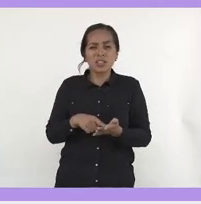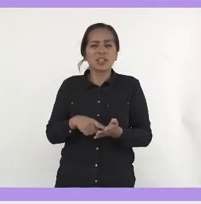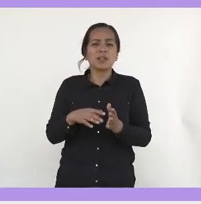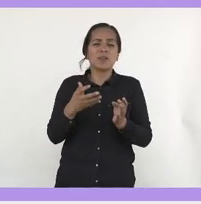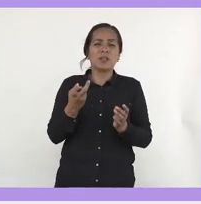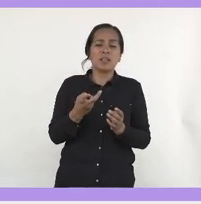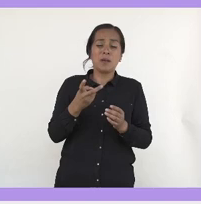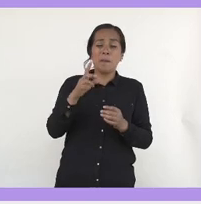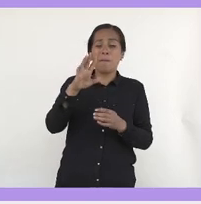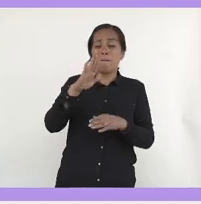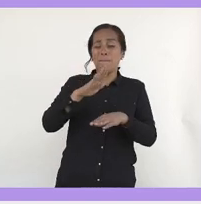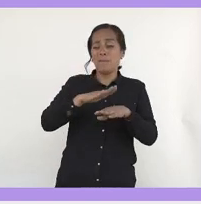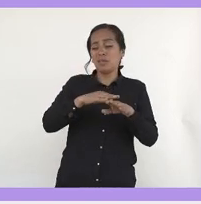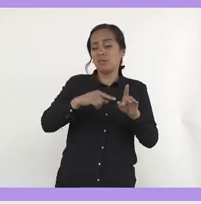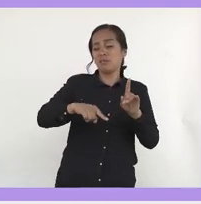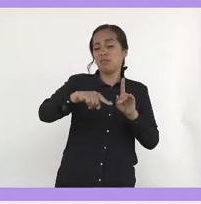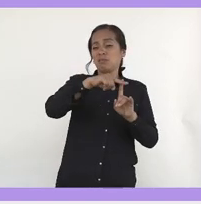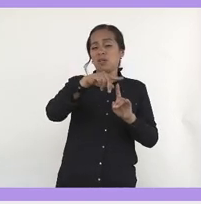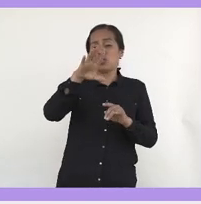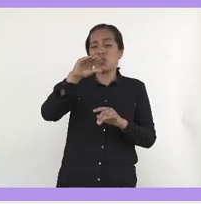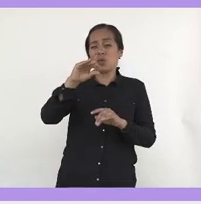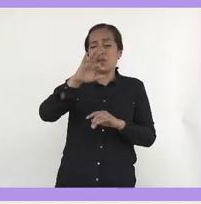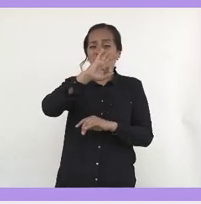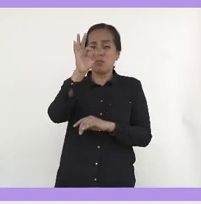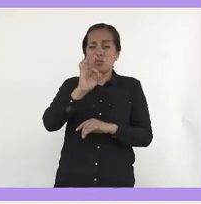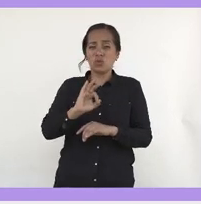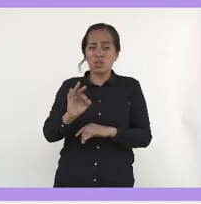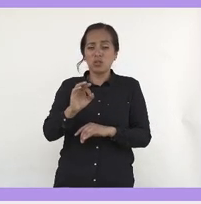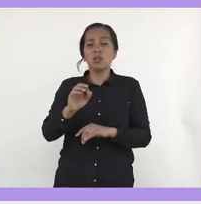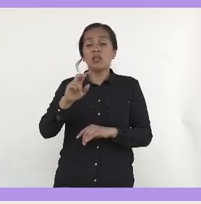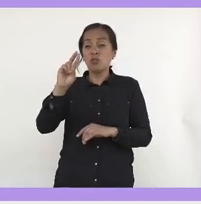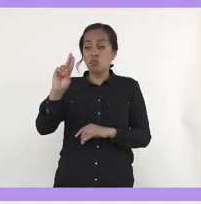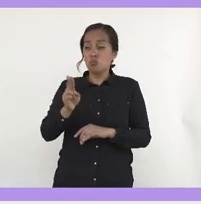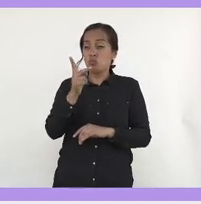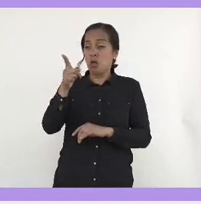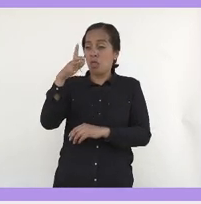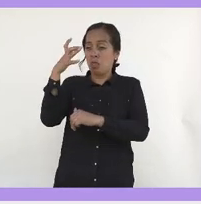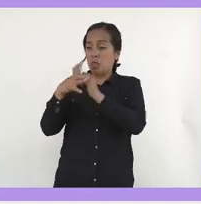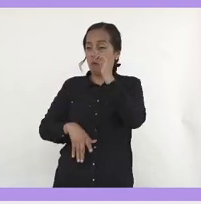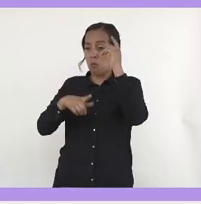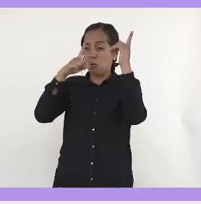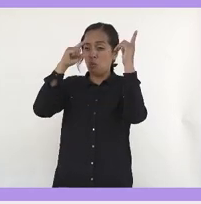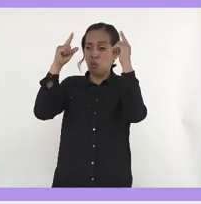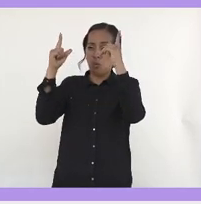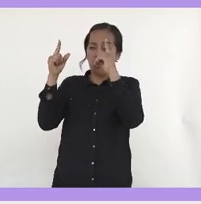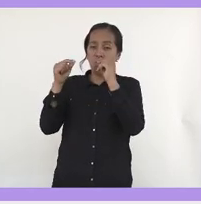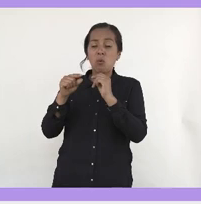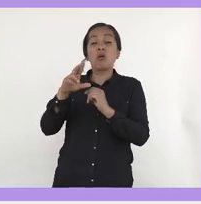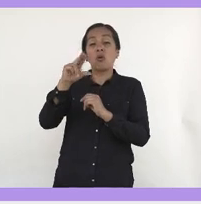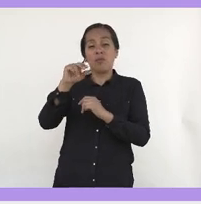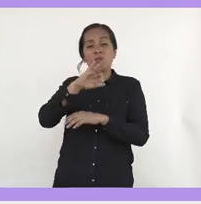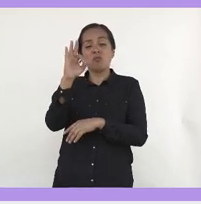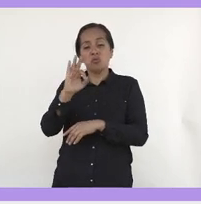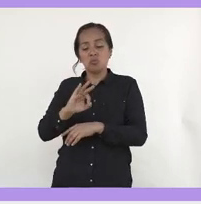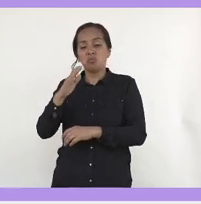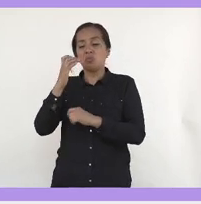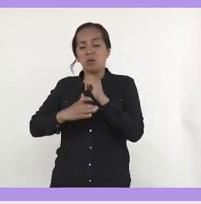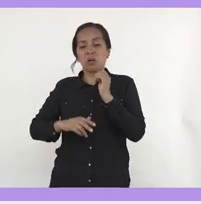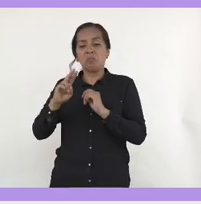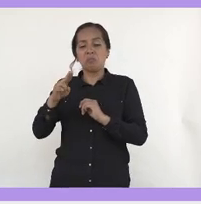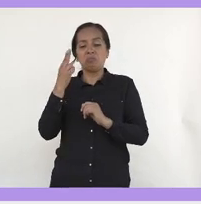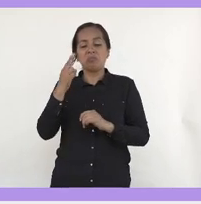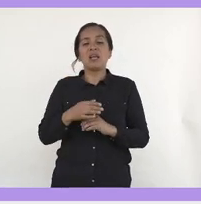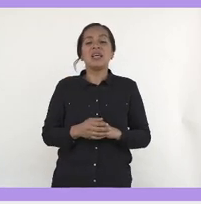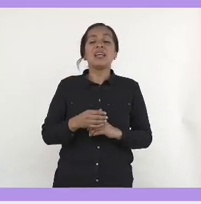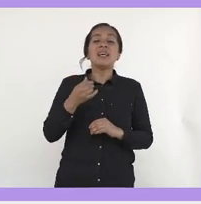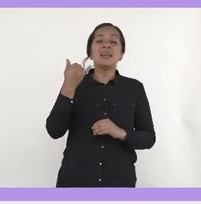más de un 90% de nuestras futbolistas son universitarias de en edad mayor y creo que sí